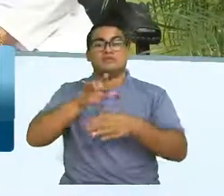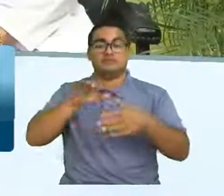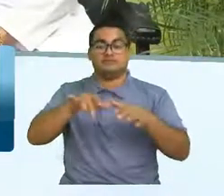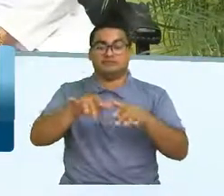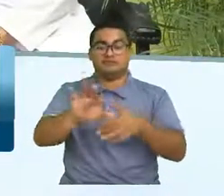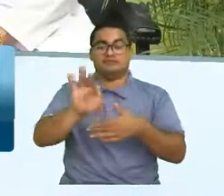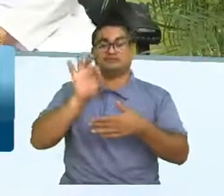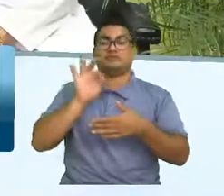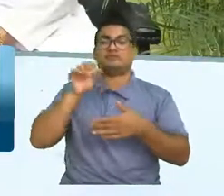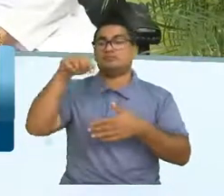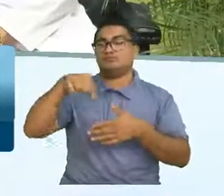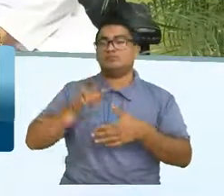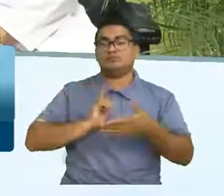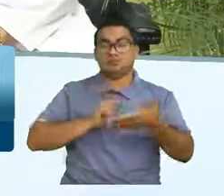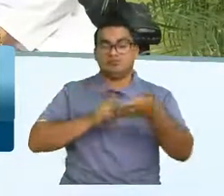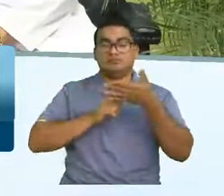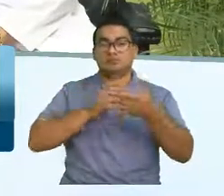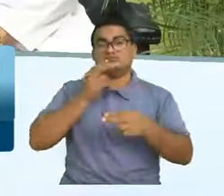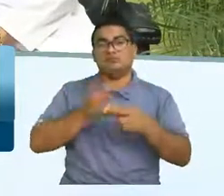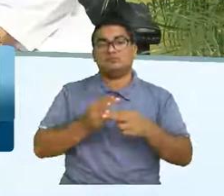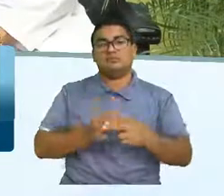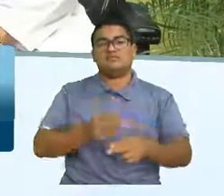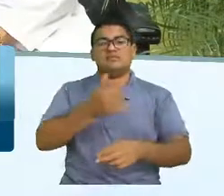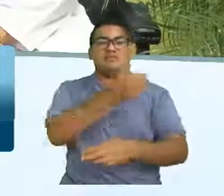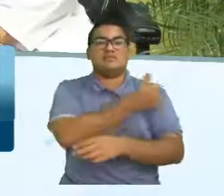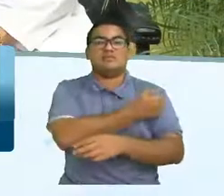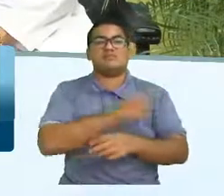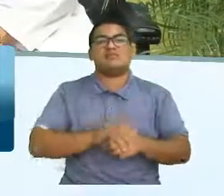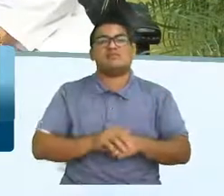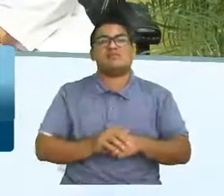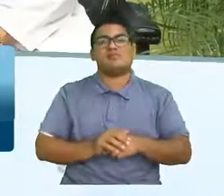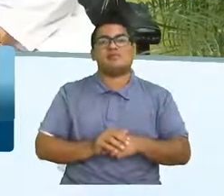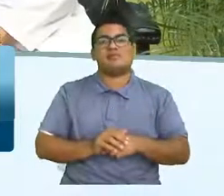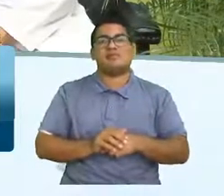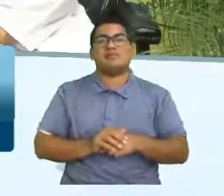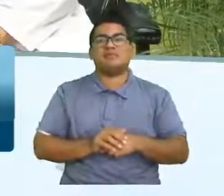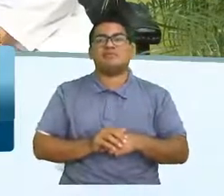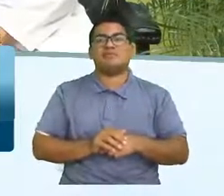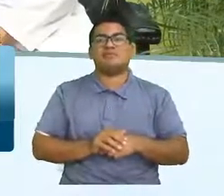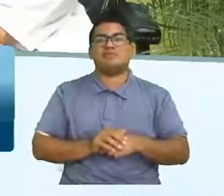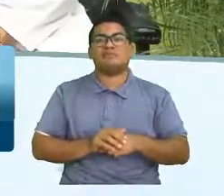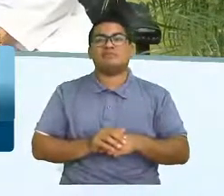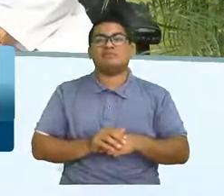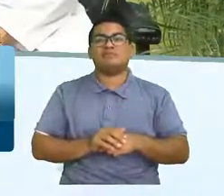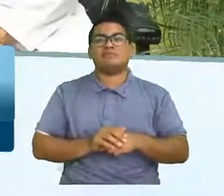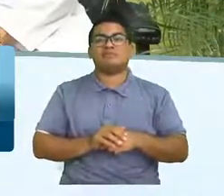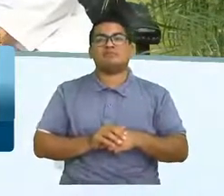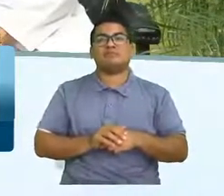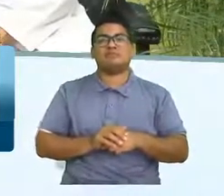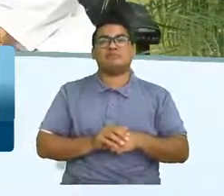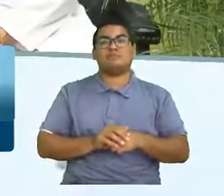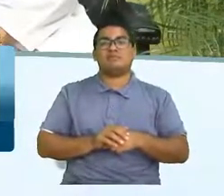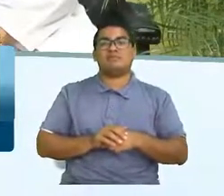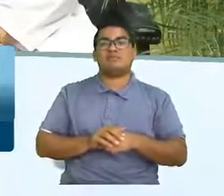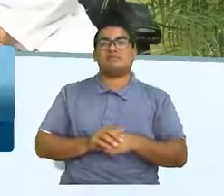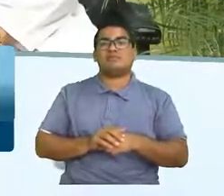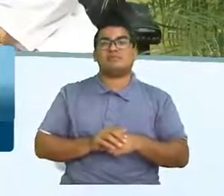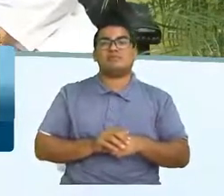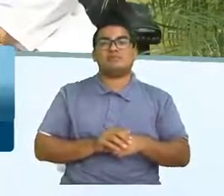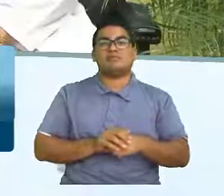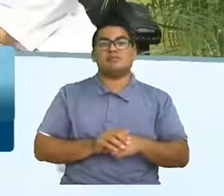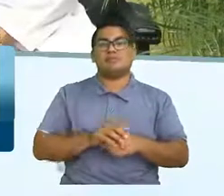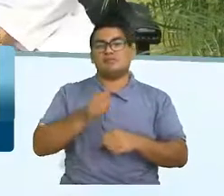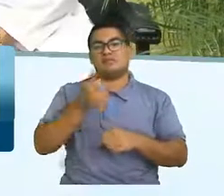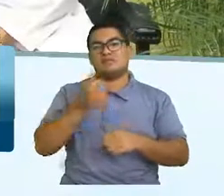registro de vacuna. Ahora, ya pasando los 3 años, ¿qué vacuna le toca, por ejemplo? Ya hablemos más, ya a los 6, no sé si a los 6,